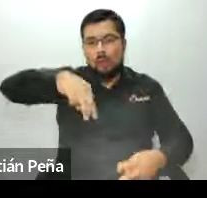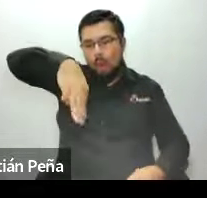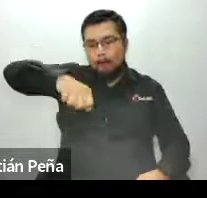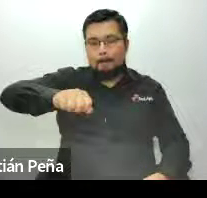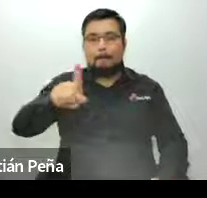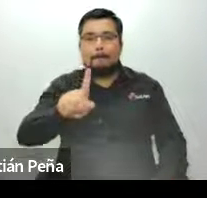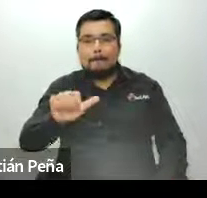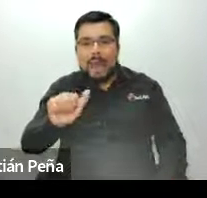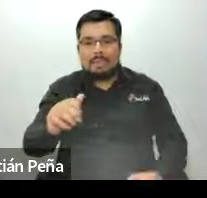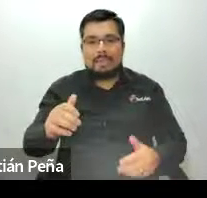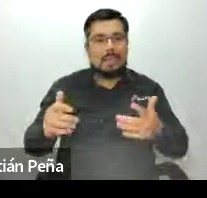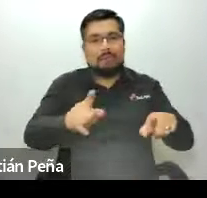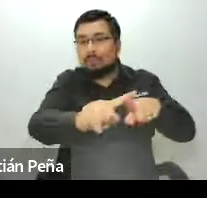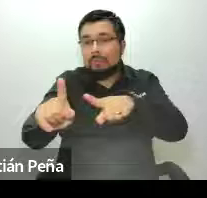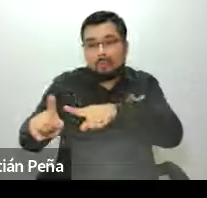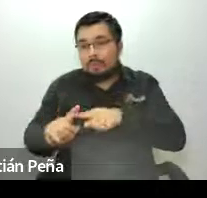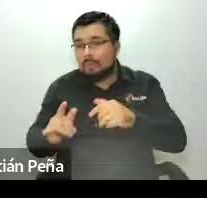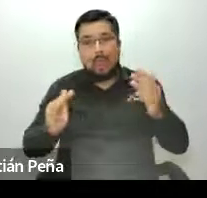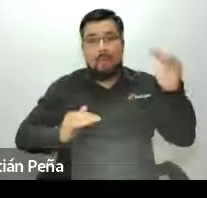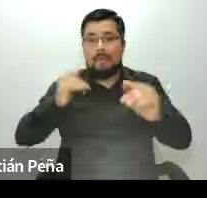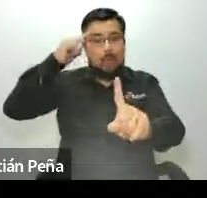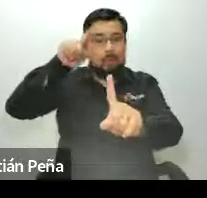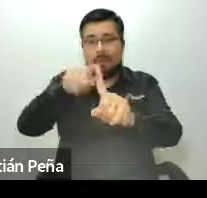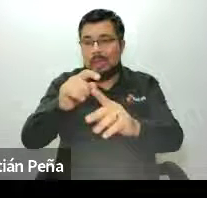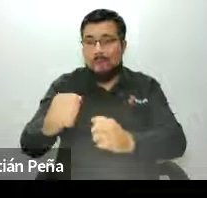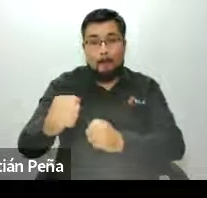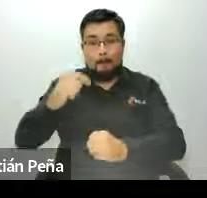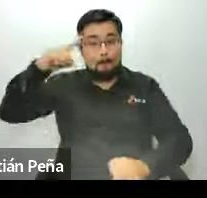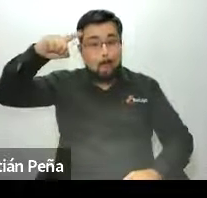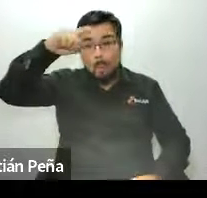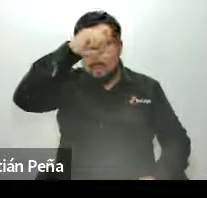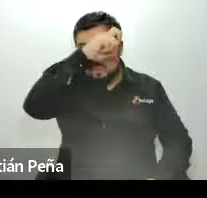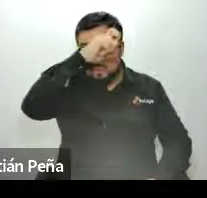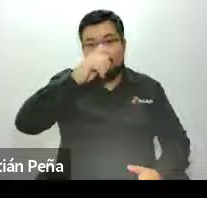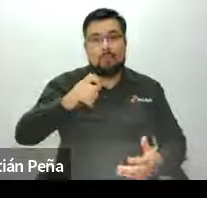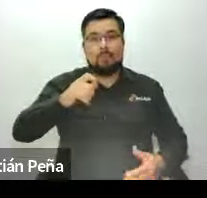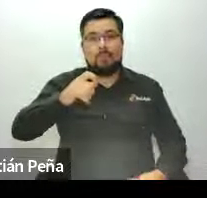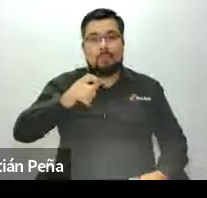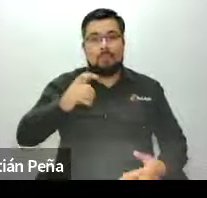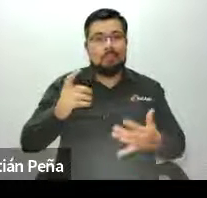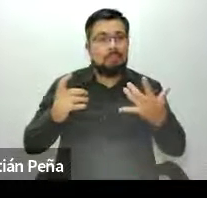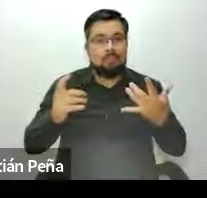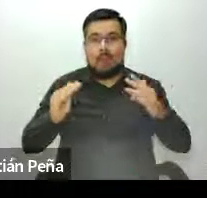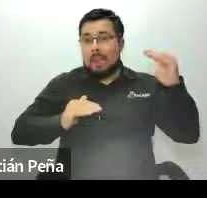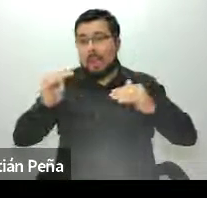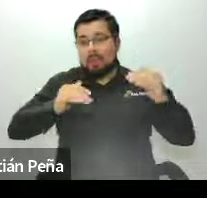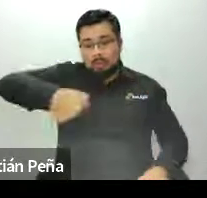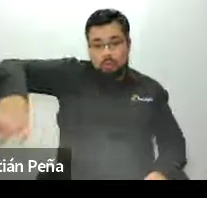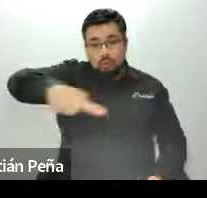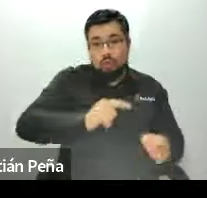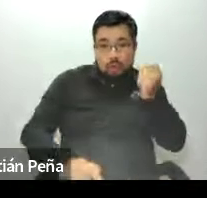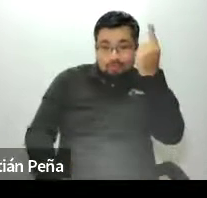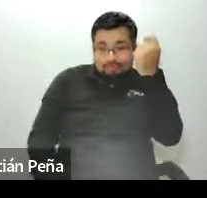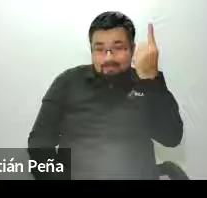objetivos es muy compleja y no necesariamente uno tiene esa comprensión. Entonces, ese diálogo, esa discusión fue realmente